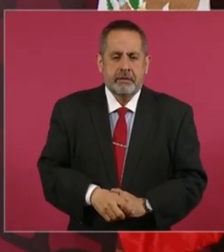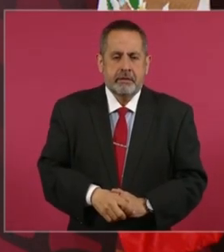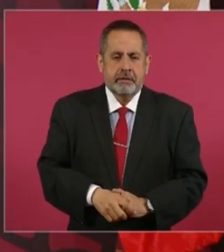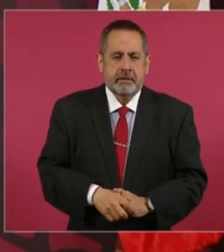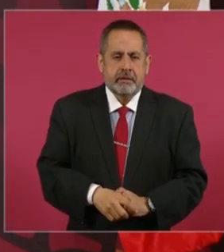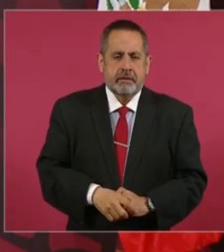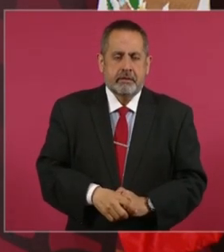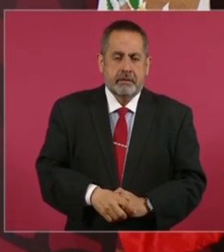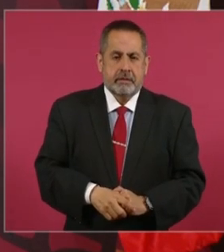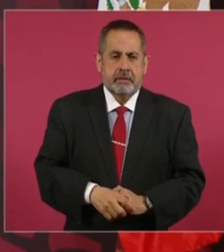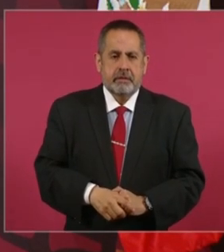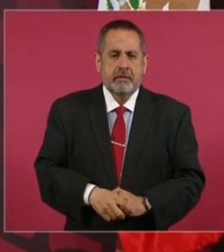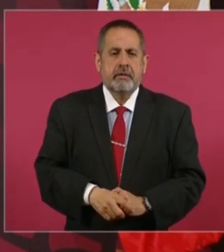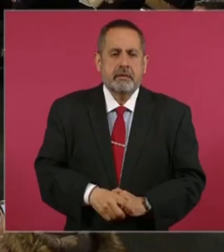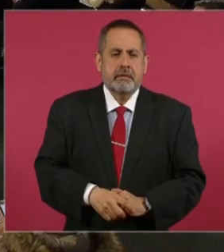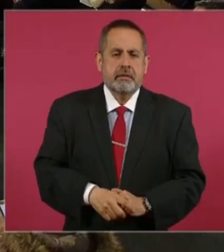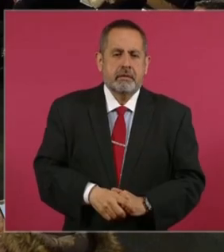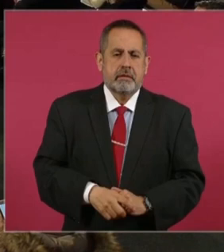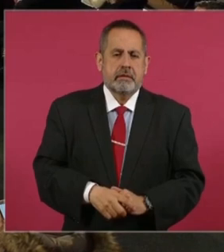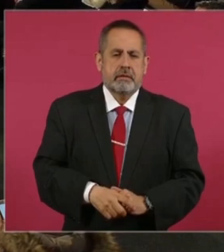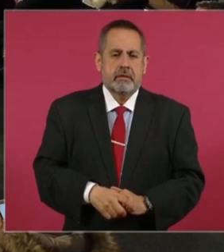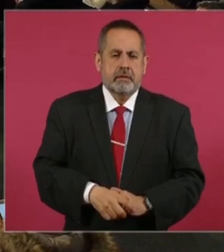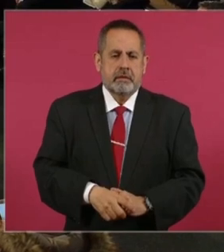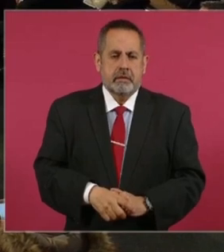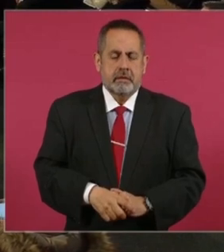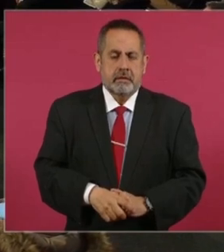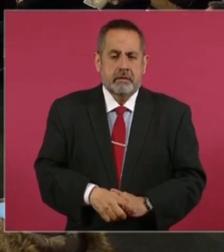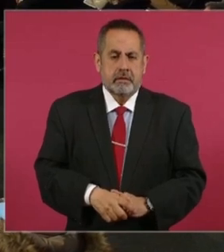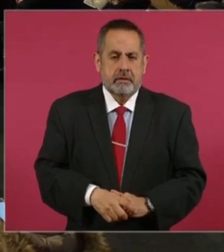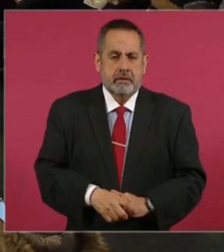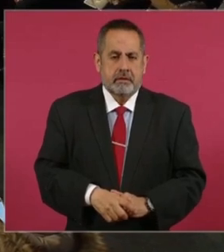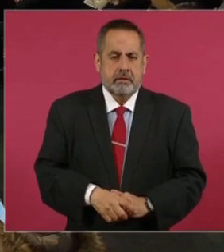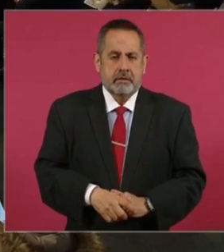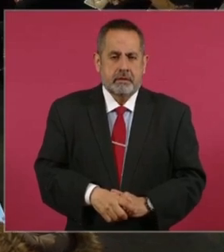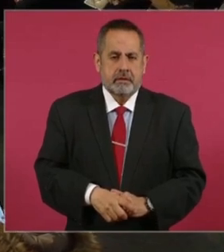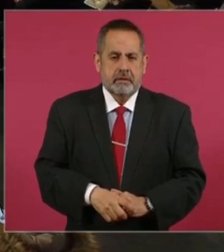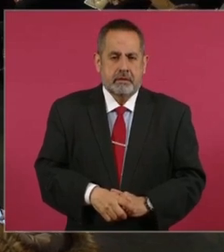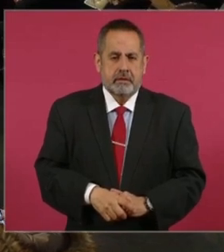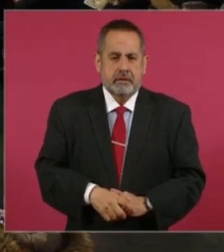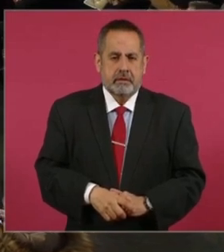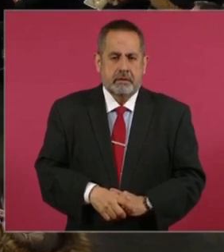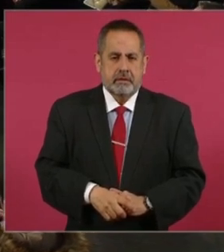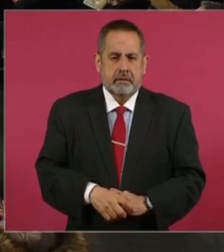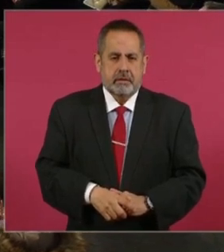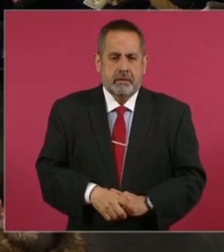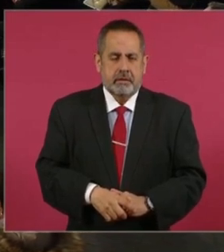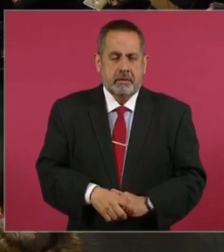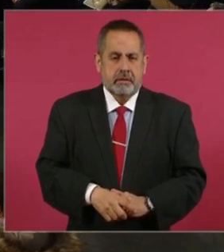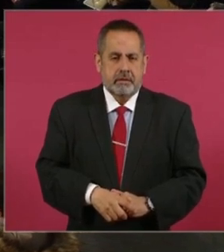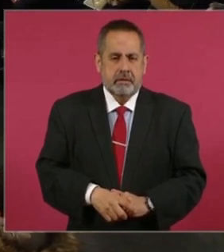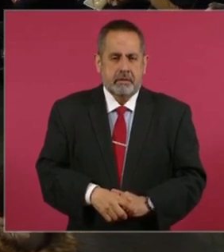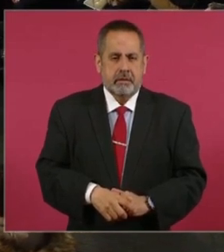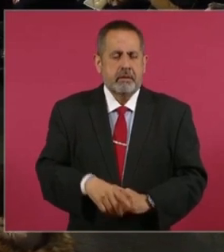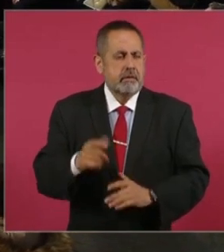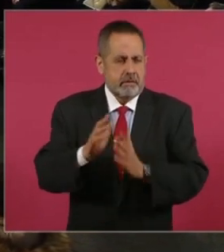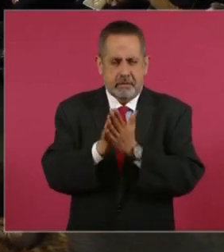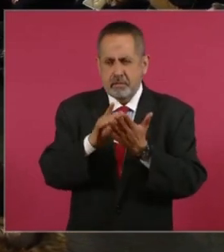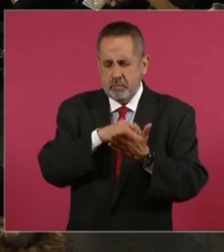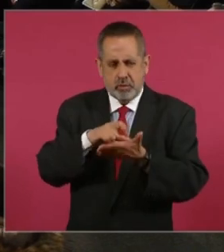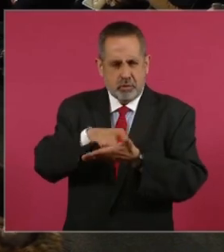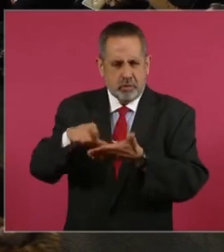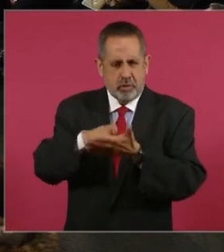La otra vez se puede encontrar en el dinero, es la actual. Sí, y en los libros de